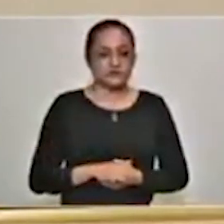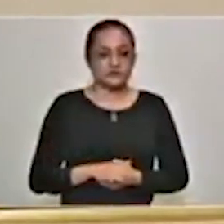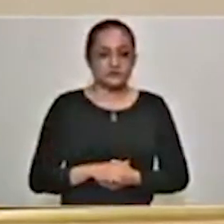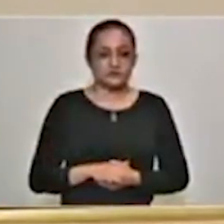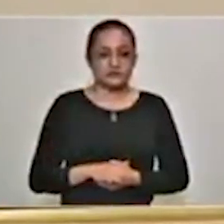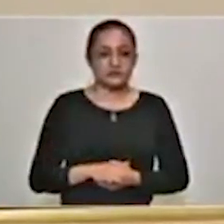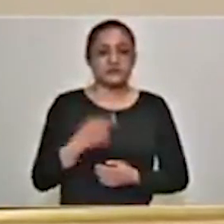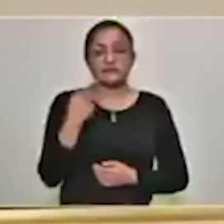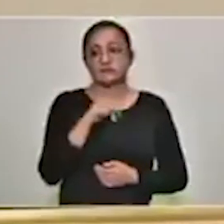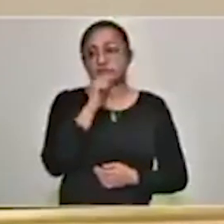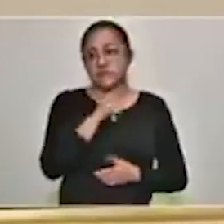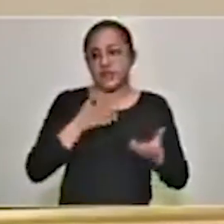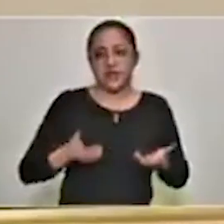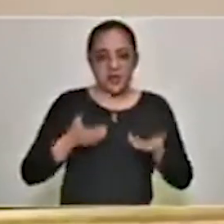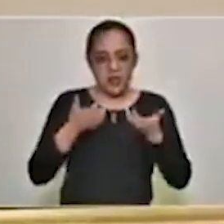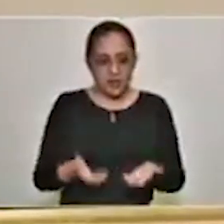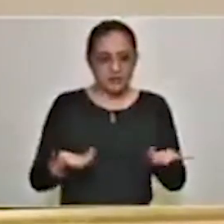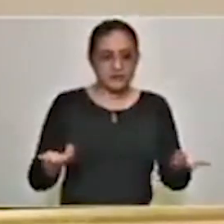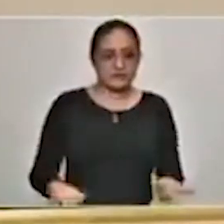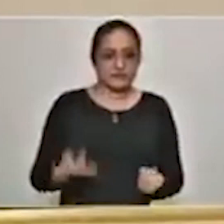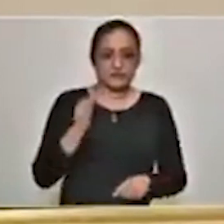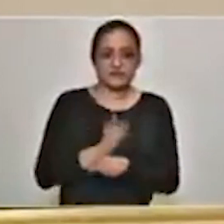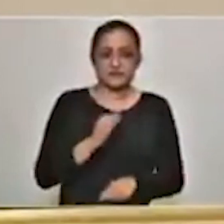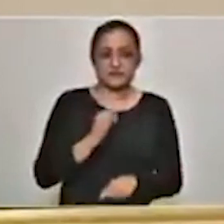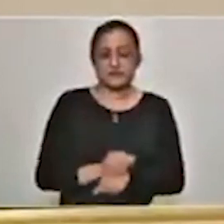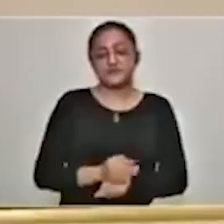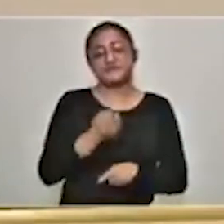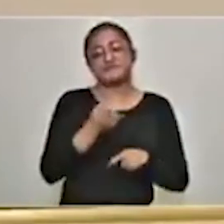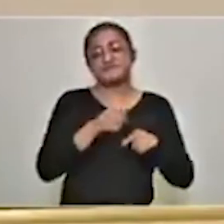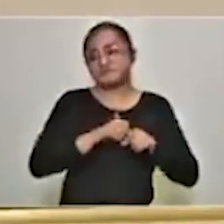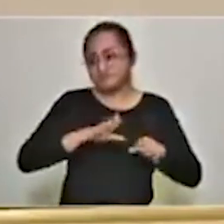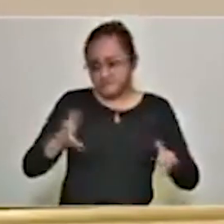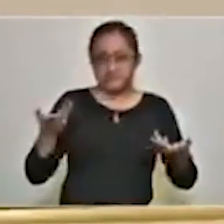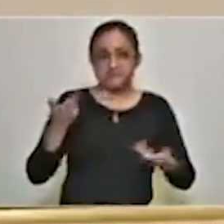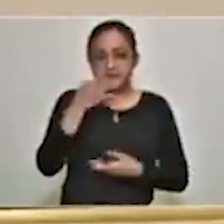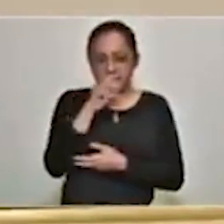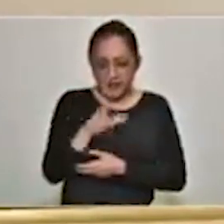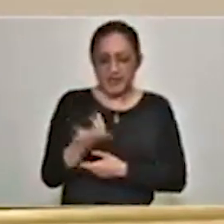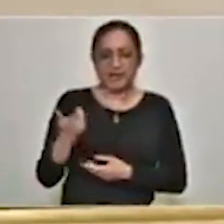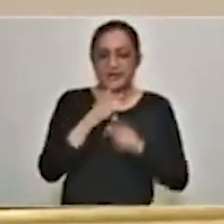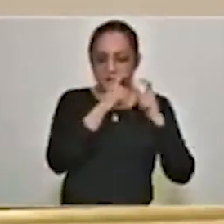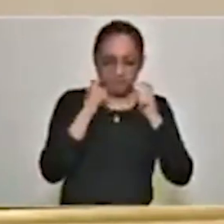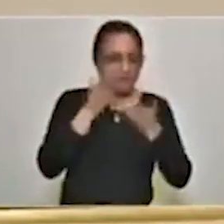en la propia calle distribuir el distribuir cubrebocas